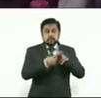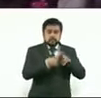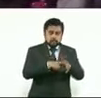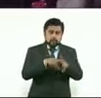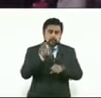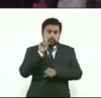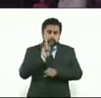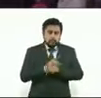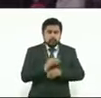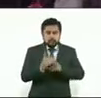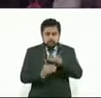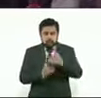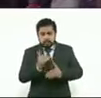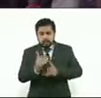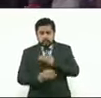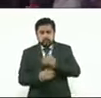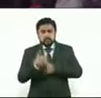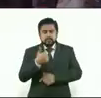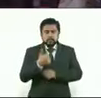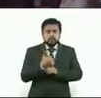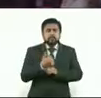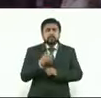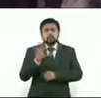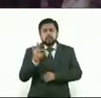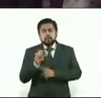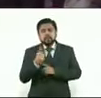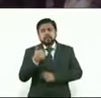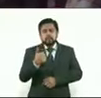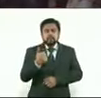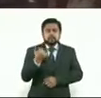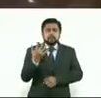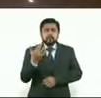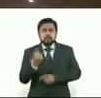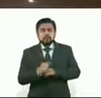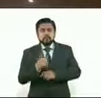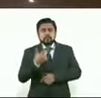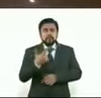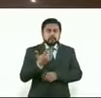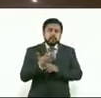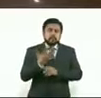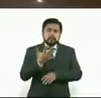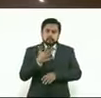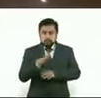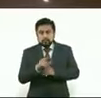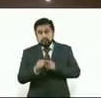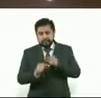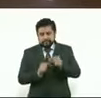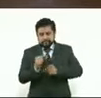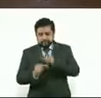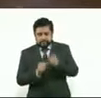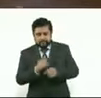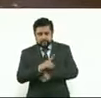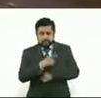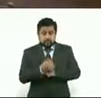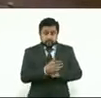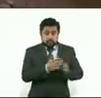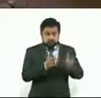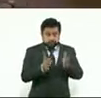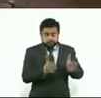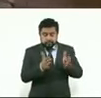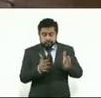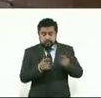así, 6:40, 6:50 con los bloques verde y rojo, 7:10 azul. Y cerramos con el bloque café a las